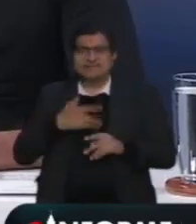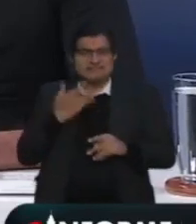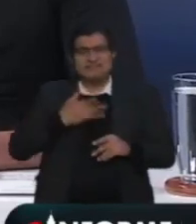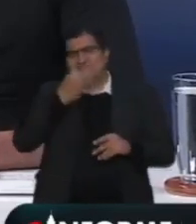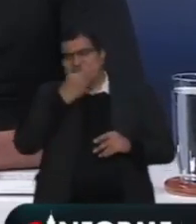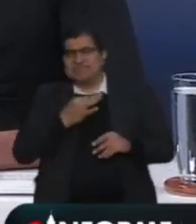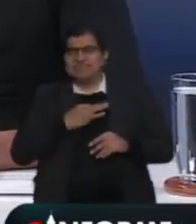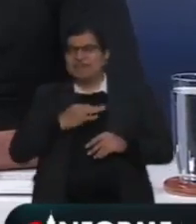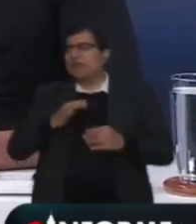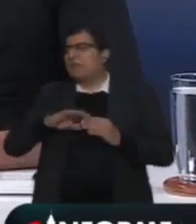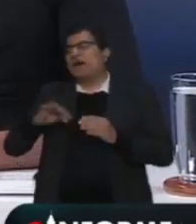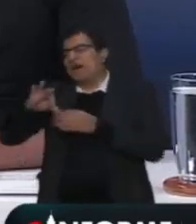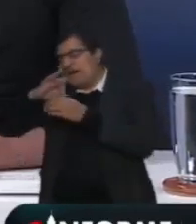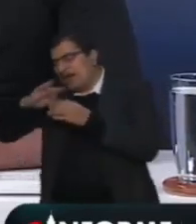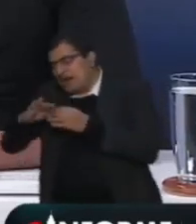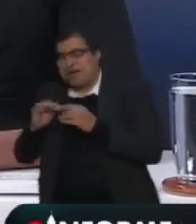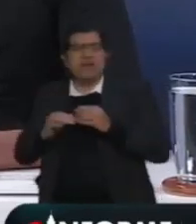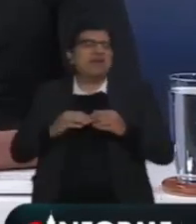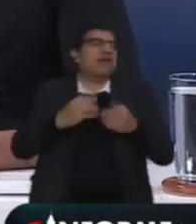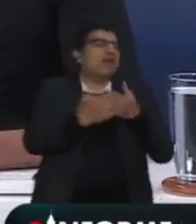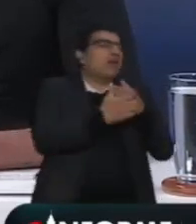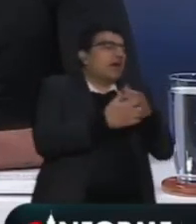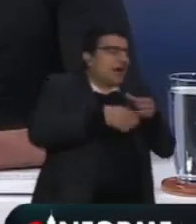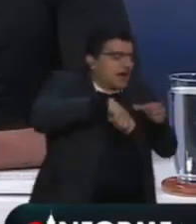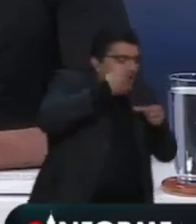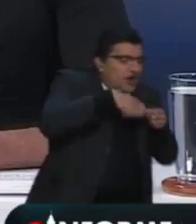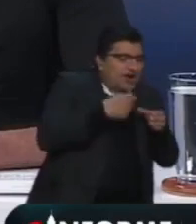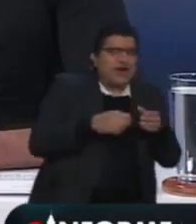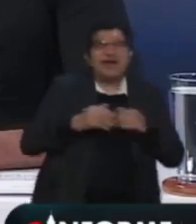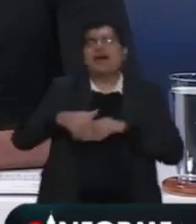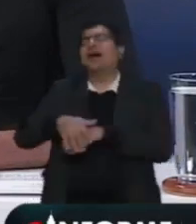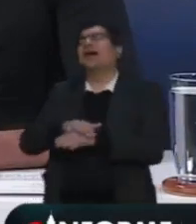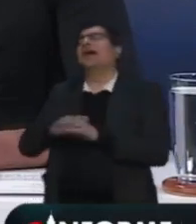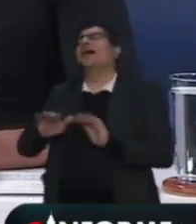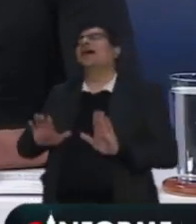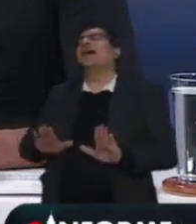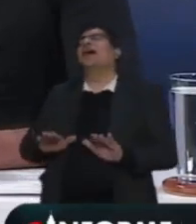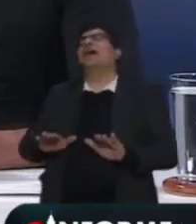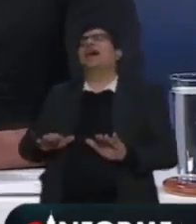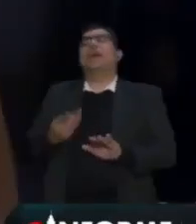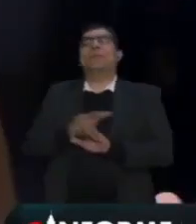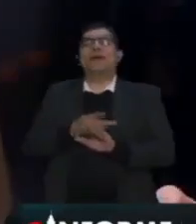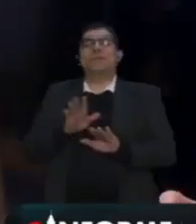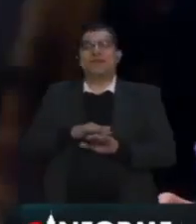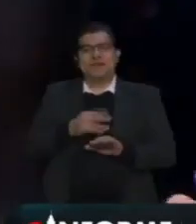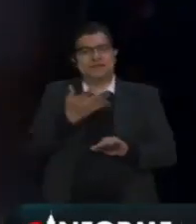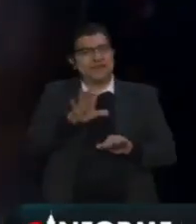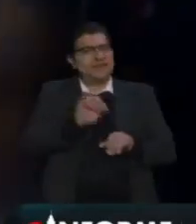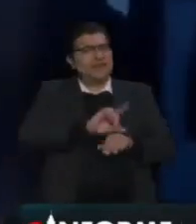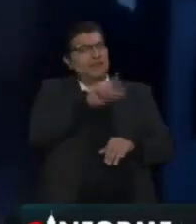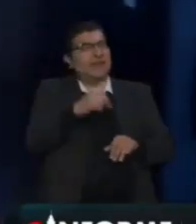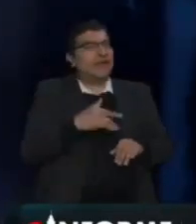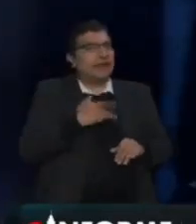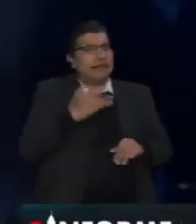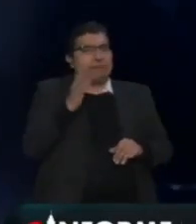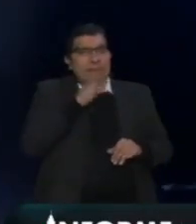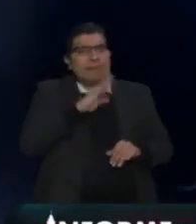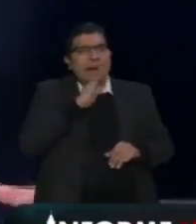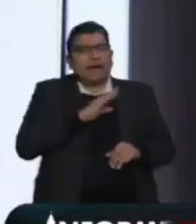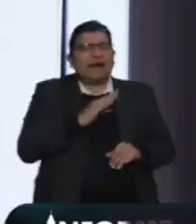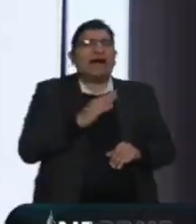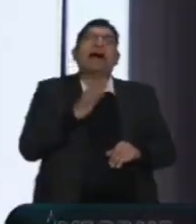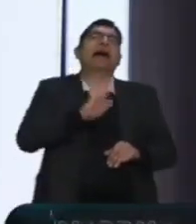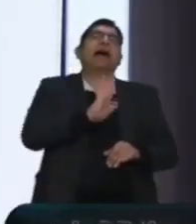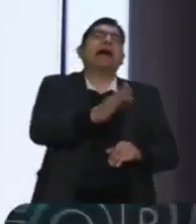Pues te echas un tecito, el consomé de la abuelita, que te soben los piecitos, y a los 10 días empiezas a ver qué haces. Esos antivirales ya no